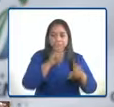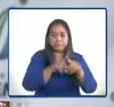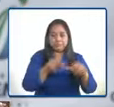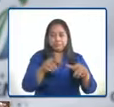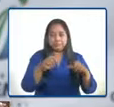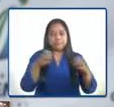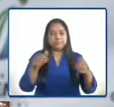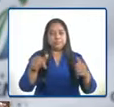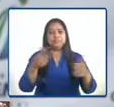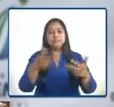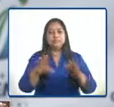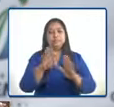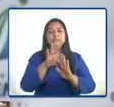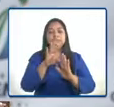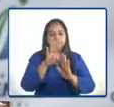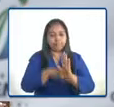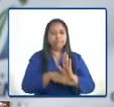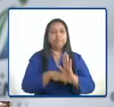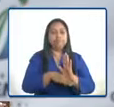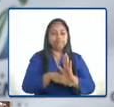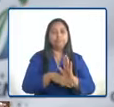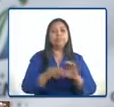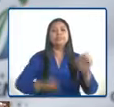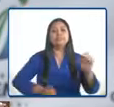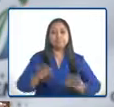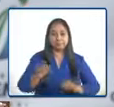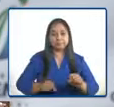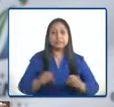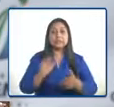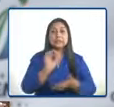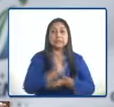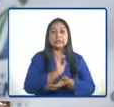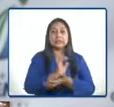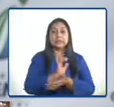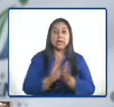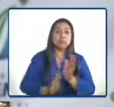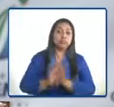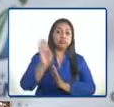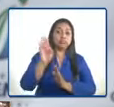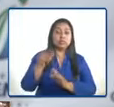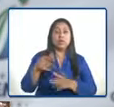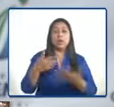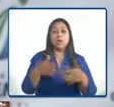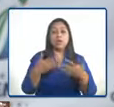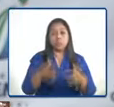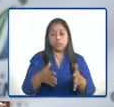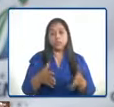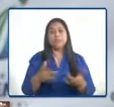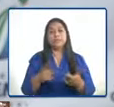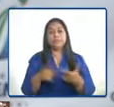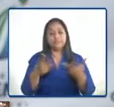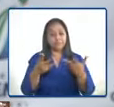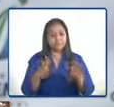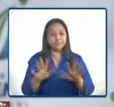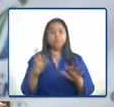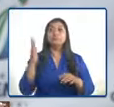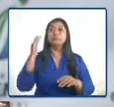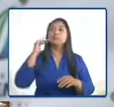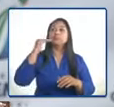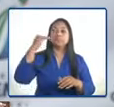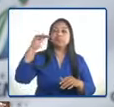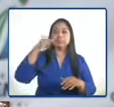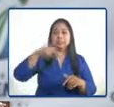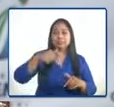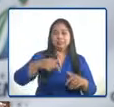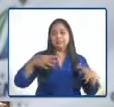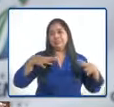viene la época baja, que es septiembre, esperamos un repunte a finales de octubre, donde ya salen los chicos acá en Guatemala